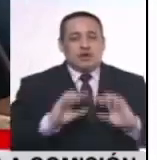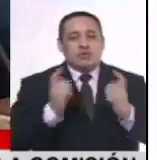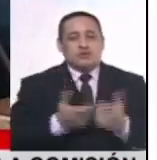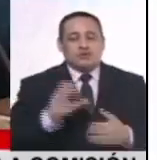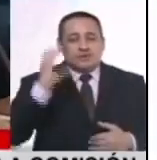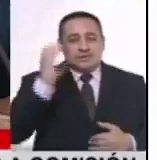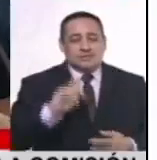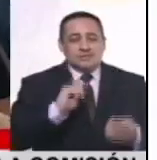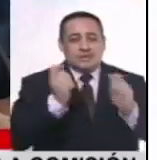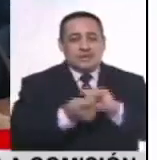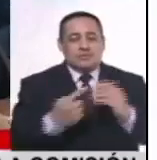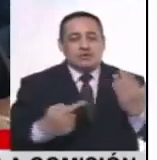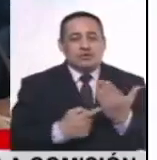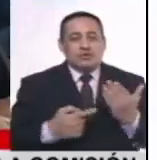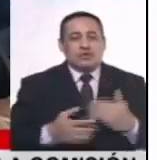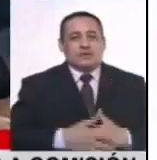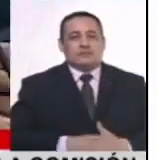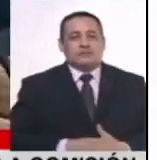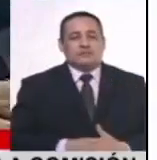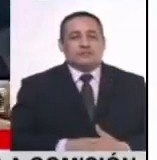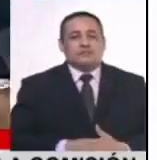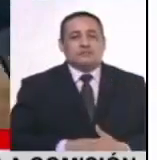Ciencia, Innovación y Tecnología.